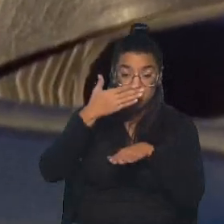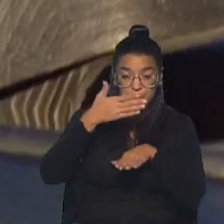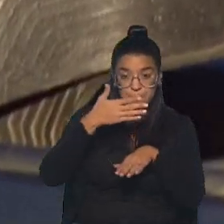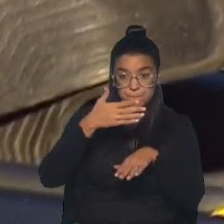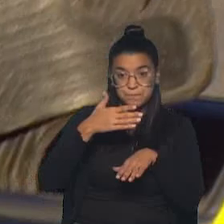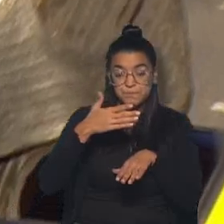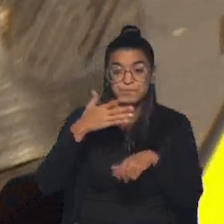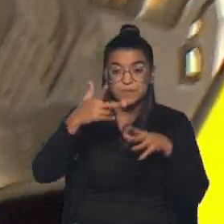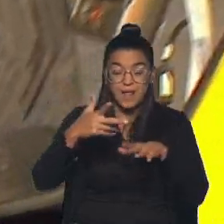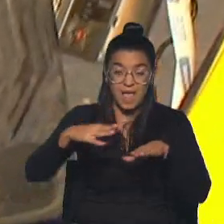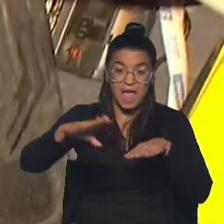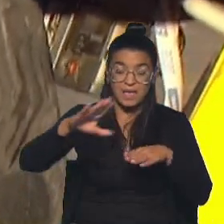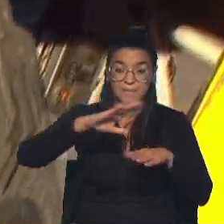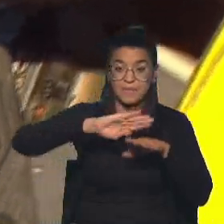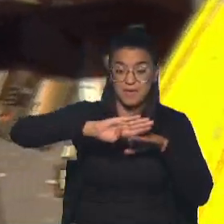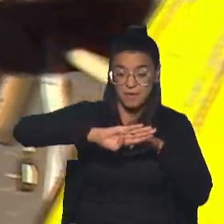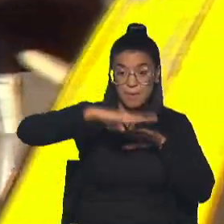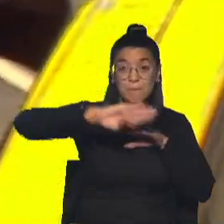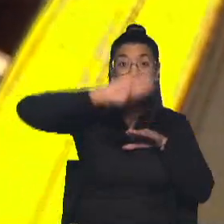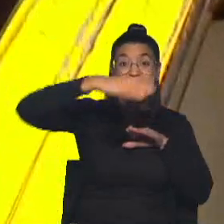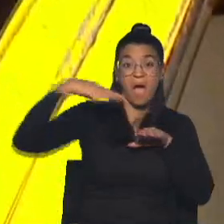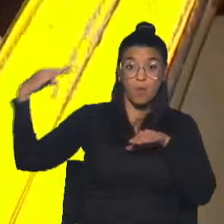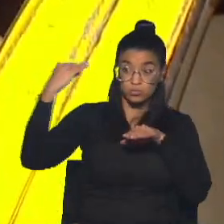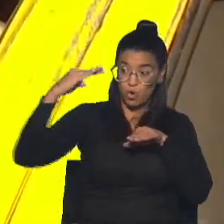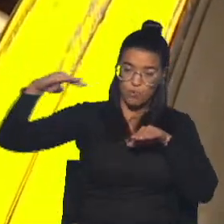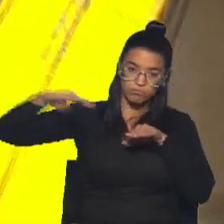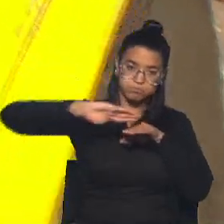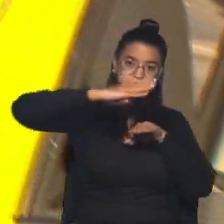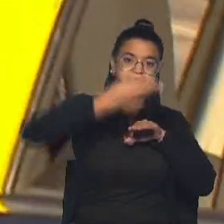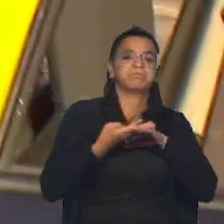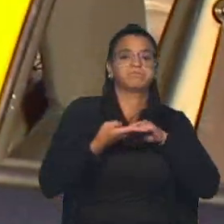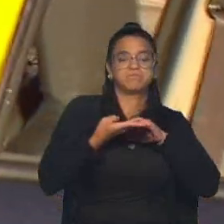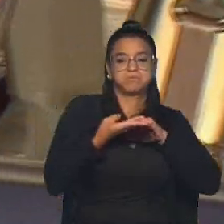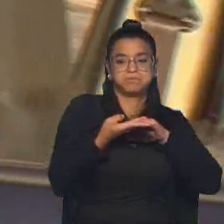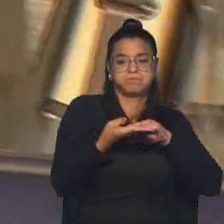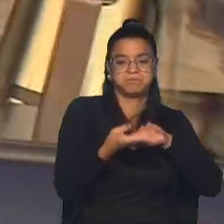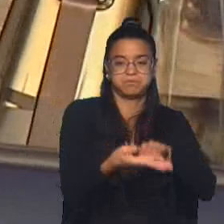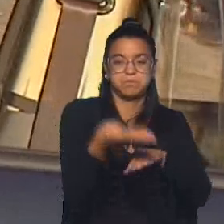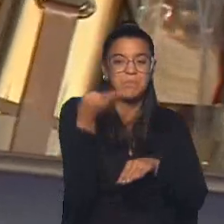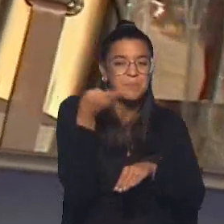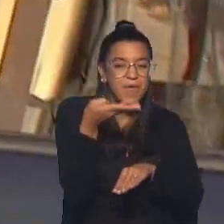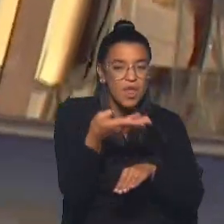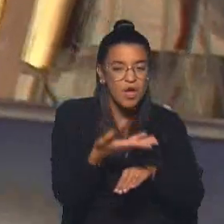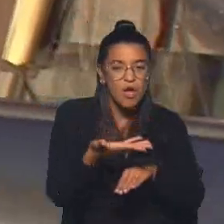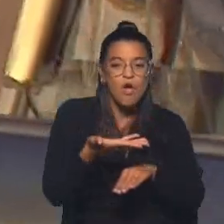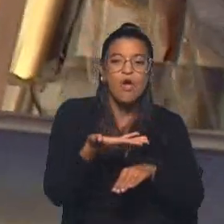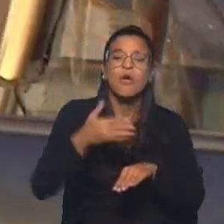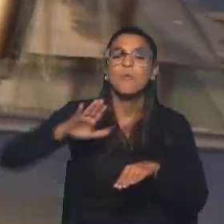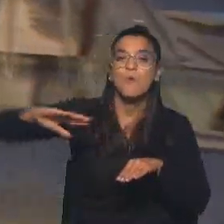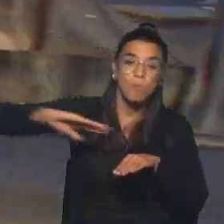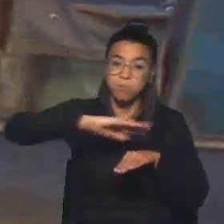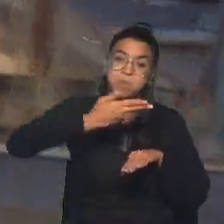con la carrocería hacia arriba por el techo podríamos decir de alguna manera